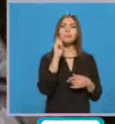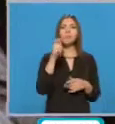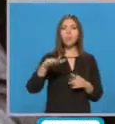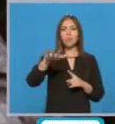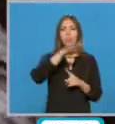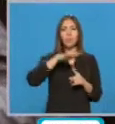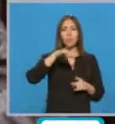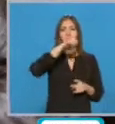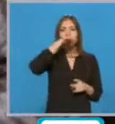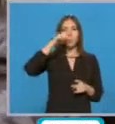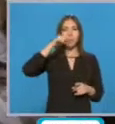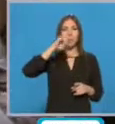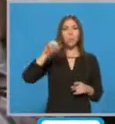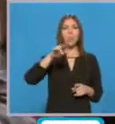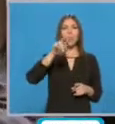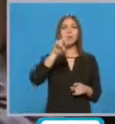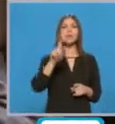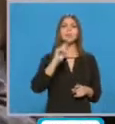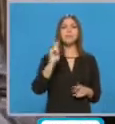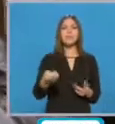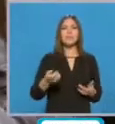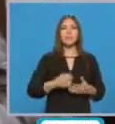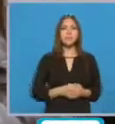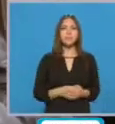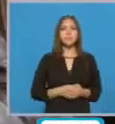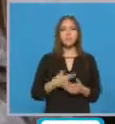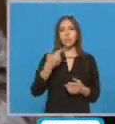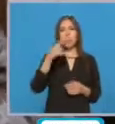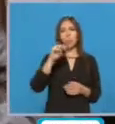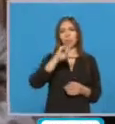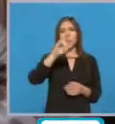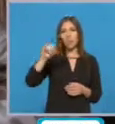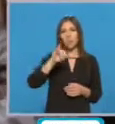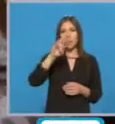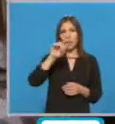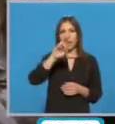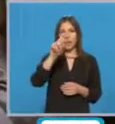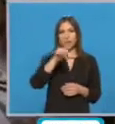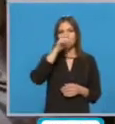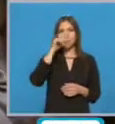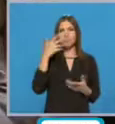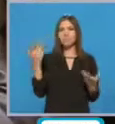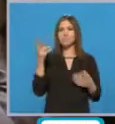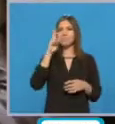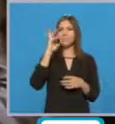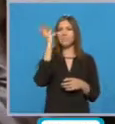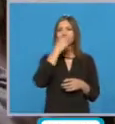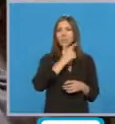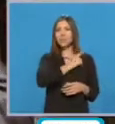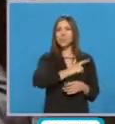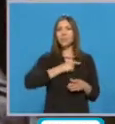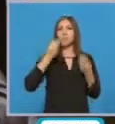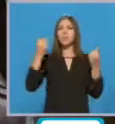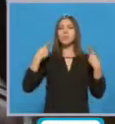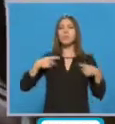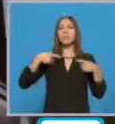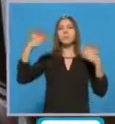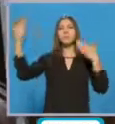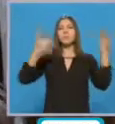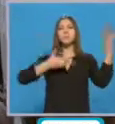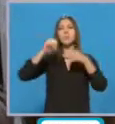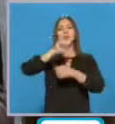Guerrero es bonita. No, la Juárez. No, la Juárez pues es un agasajo vivir aquí, llena de extranjeros, llena de gente talentosa,